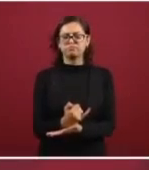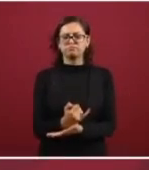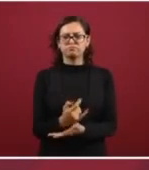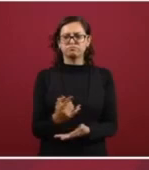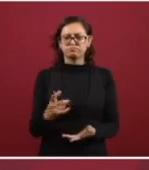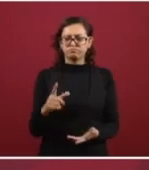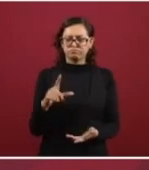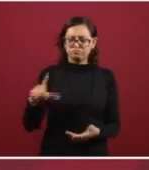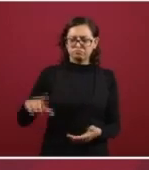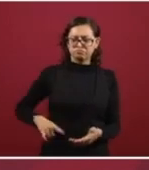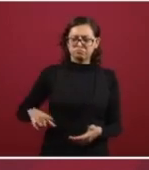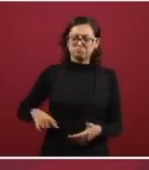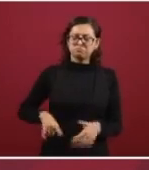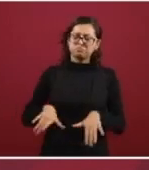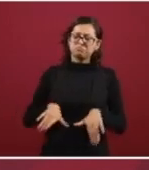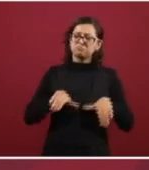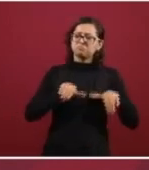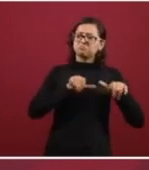el gobierno,